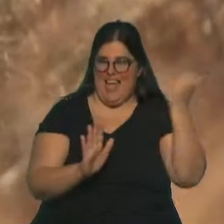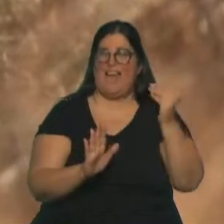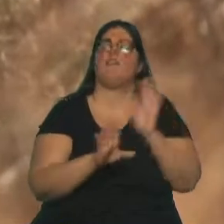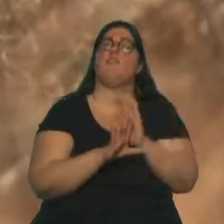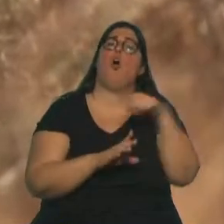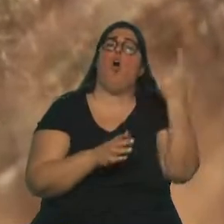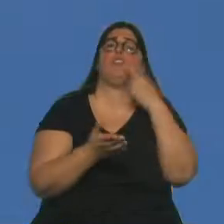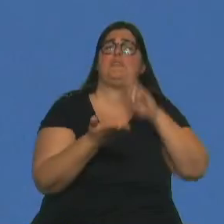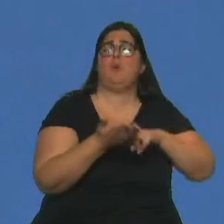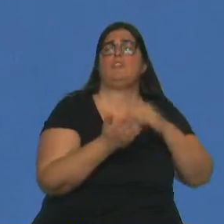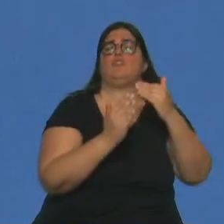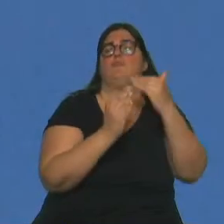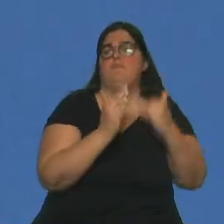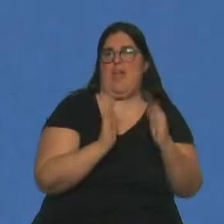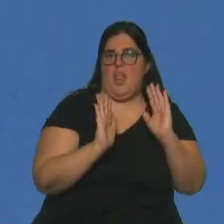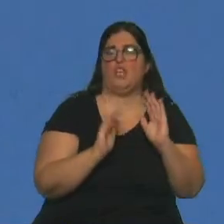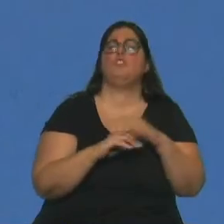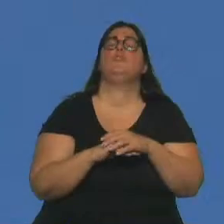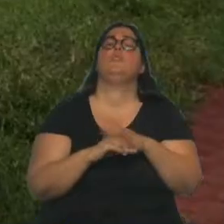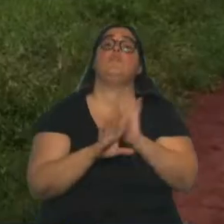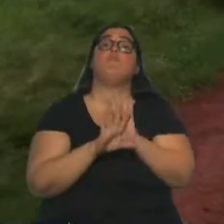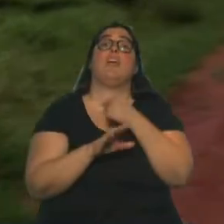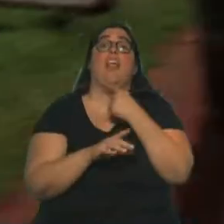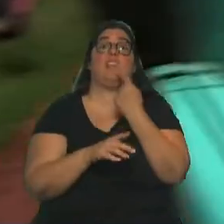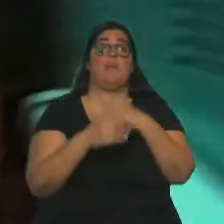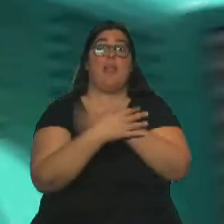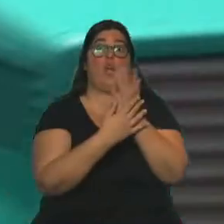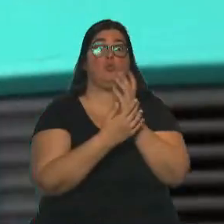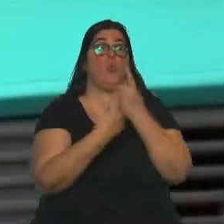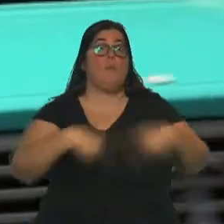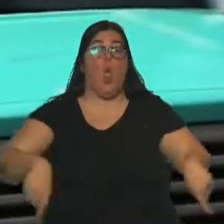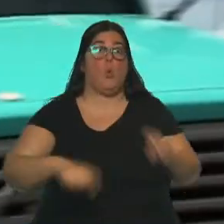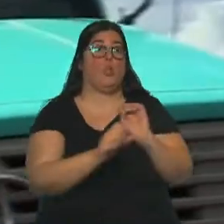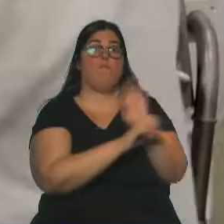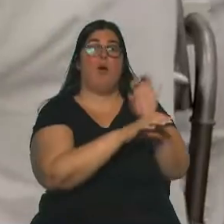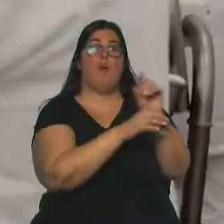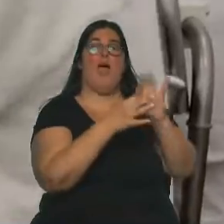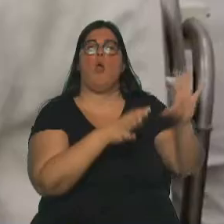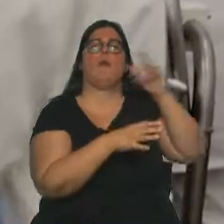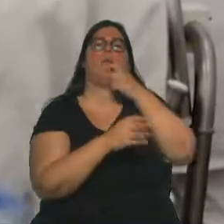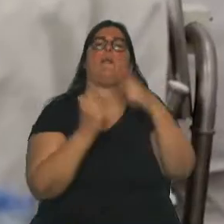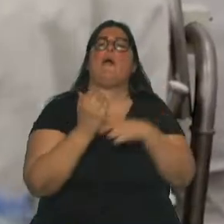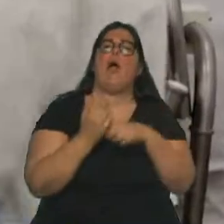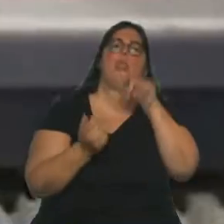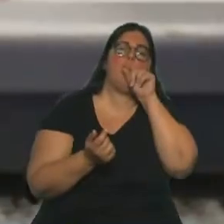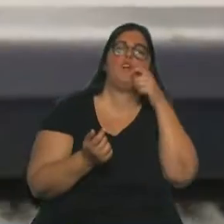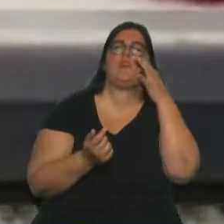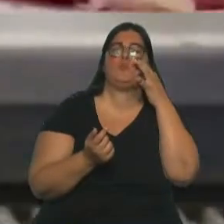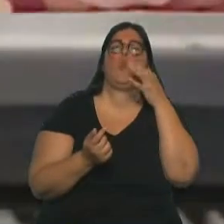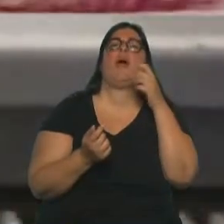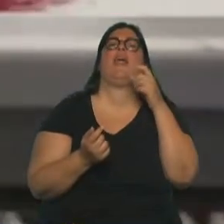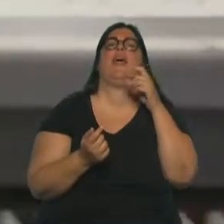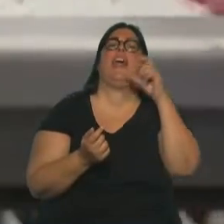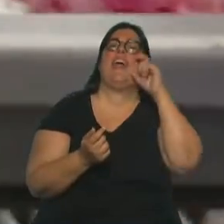aranceles restantes. Esto implicaría el acceso al mercado europeo para productos agrícolas del Mercosur como carne vacuna, pollos, azúcar y etanol,